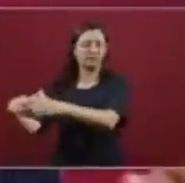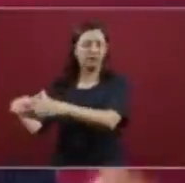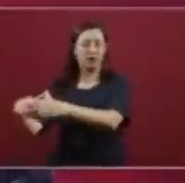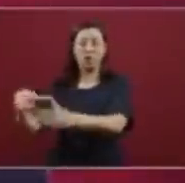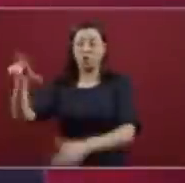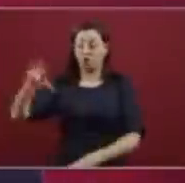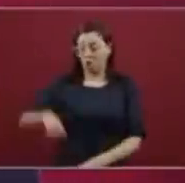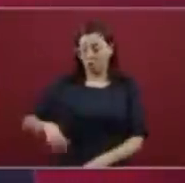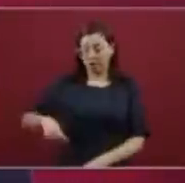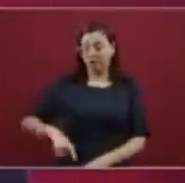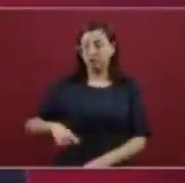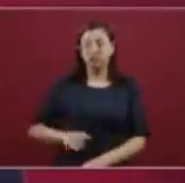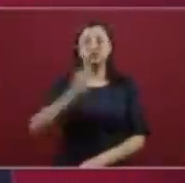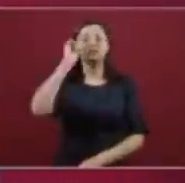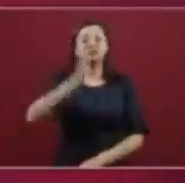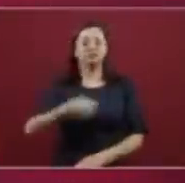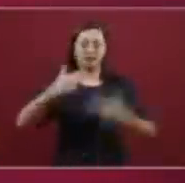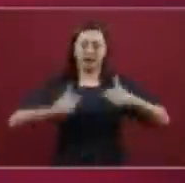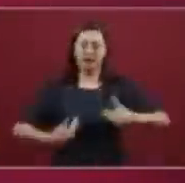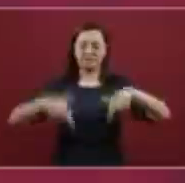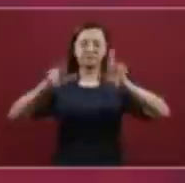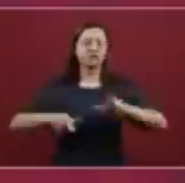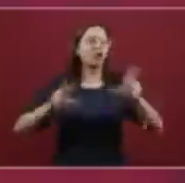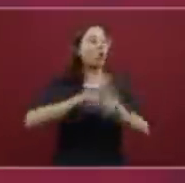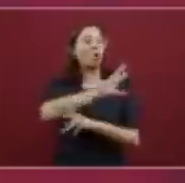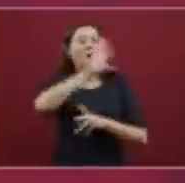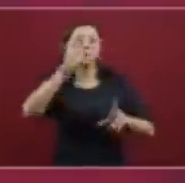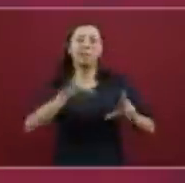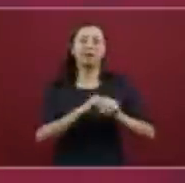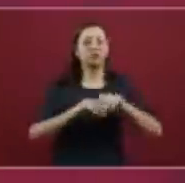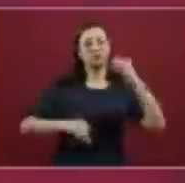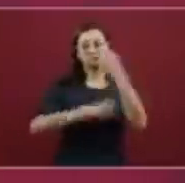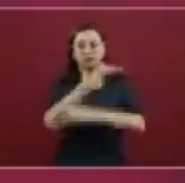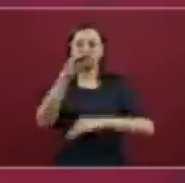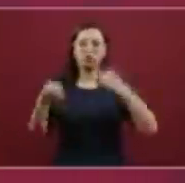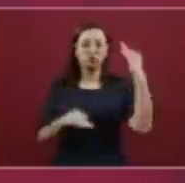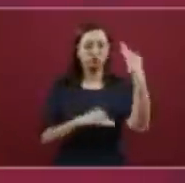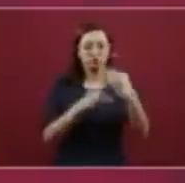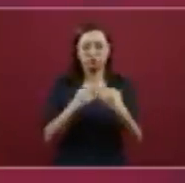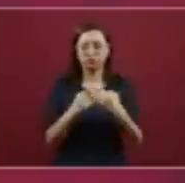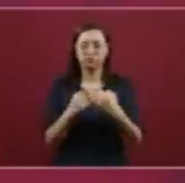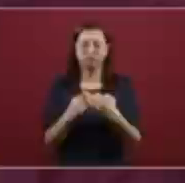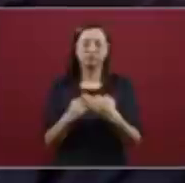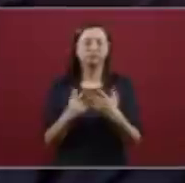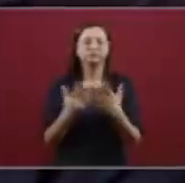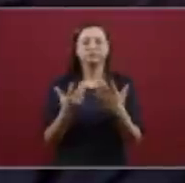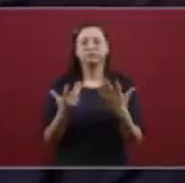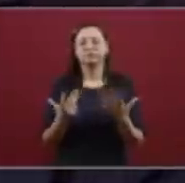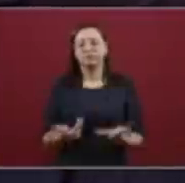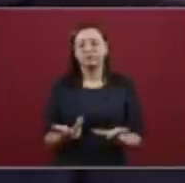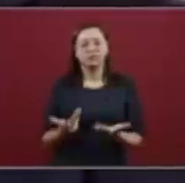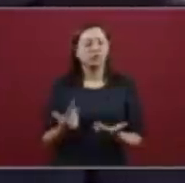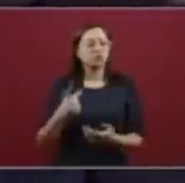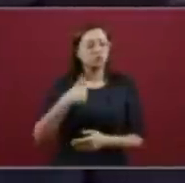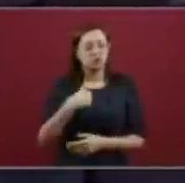es la representación de todos. No quiero